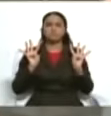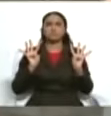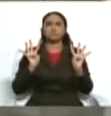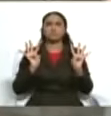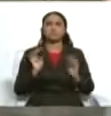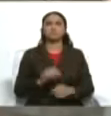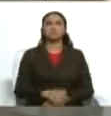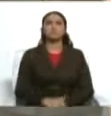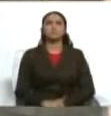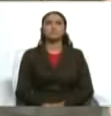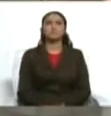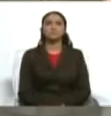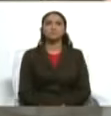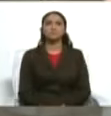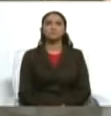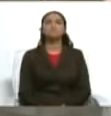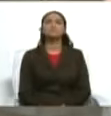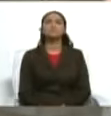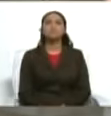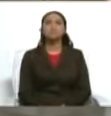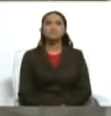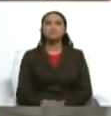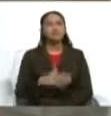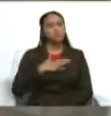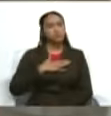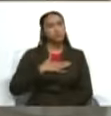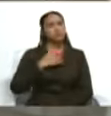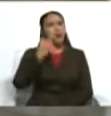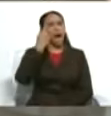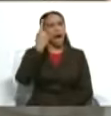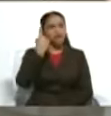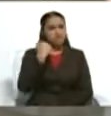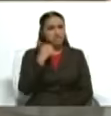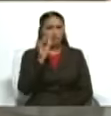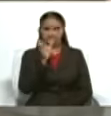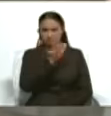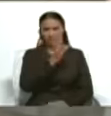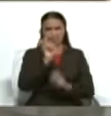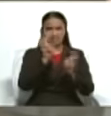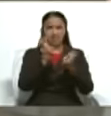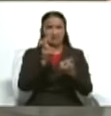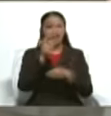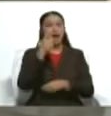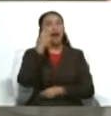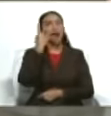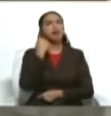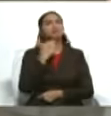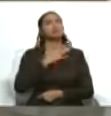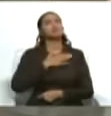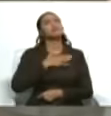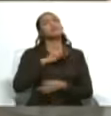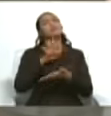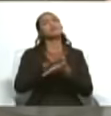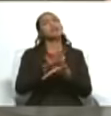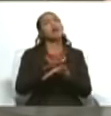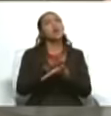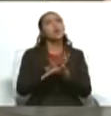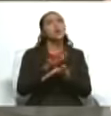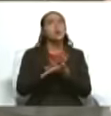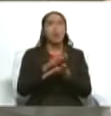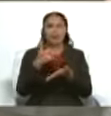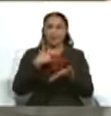Bueno, ayer estaba muy tranquilo en la tarde, en mi despacho, haciendo cosas allí, firmando